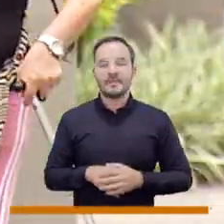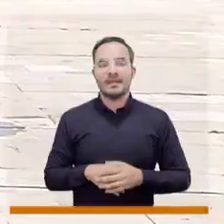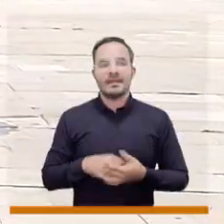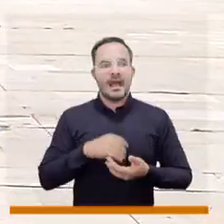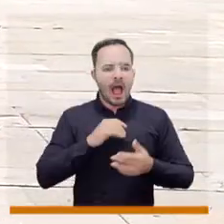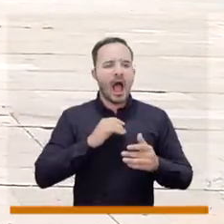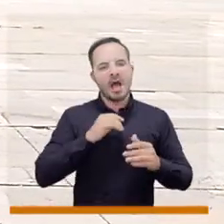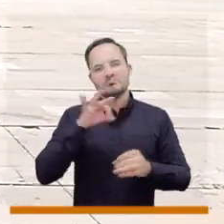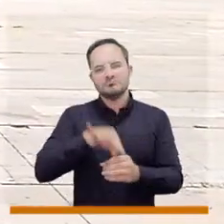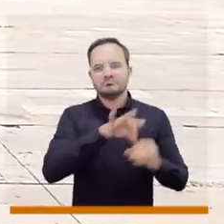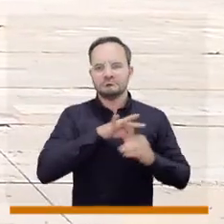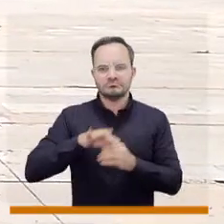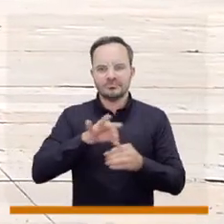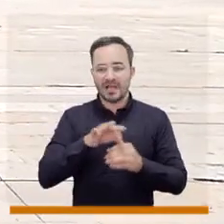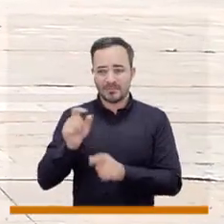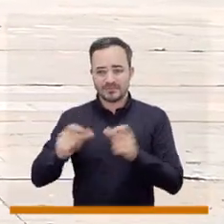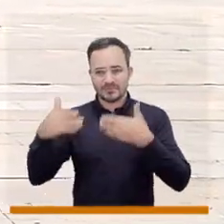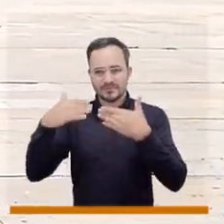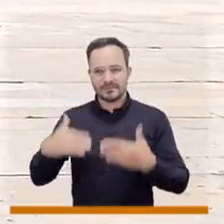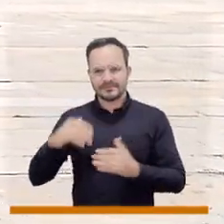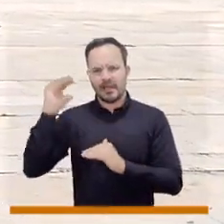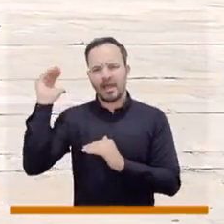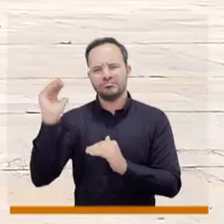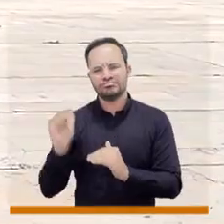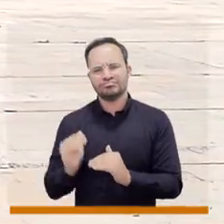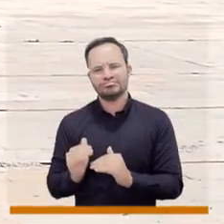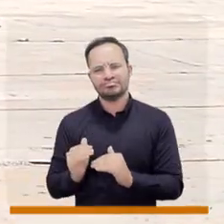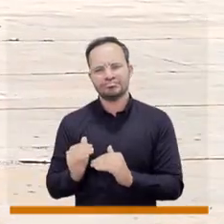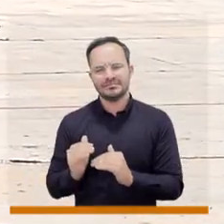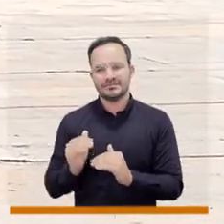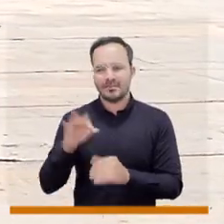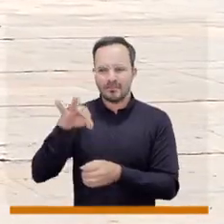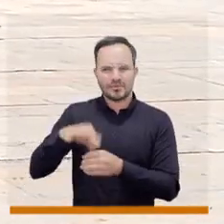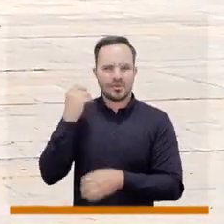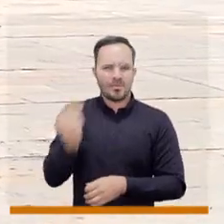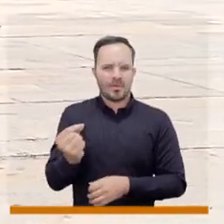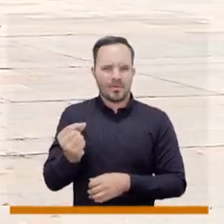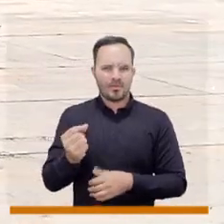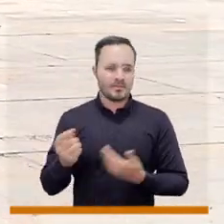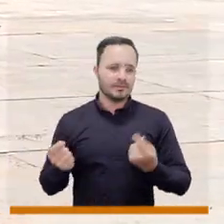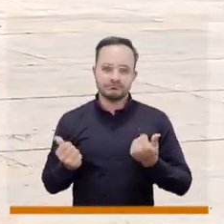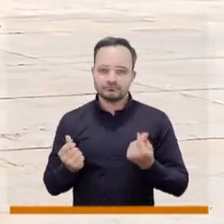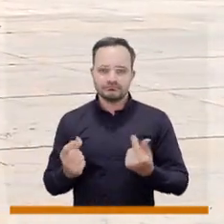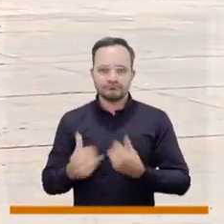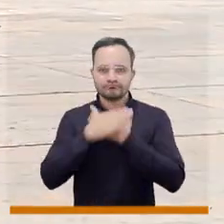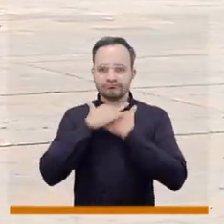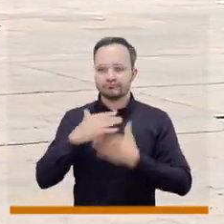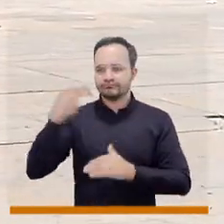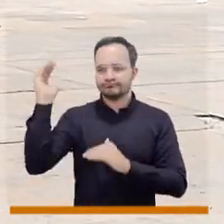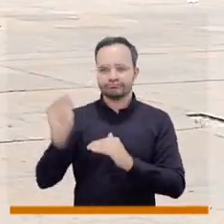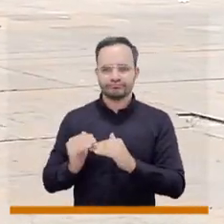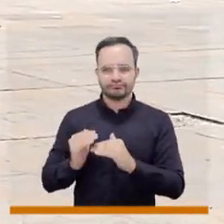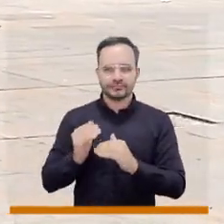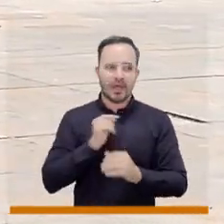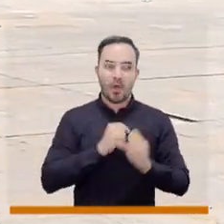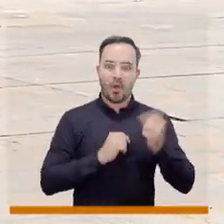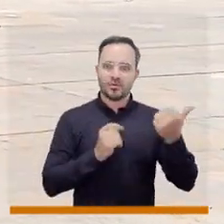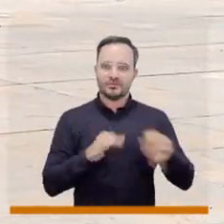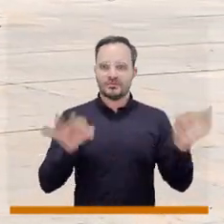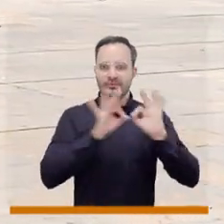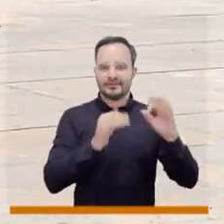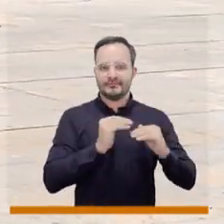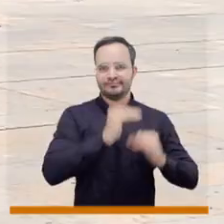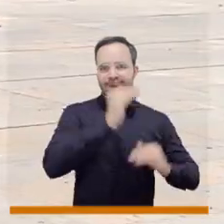población en condición de discapacidad no tiene los votos suficientes, entonces se caen los presupuestos para ellos. Por eso estamos buscando